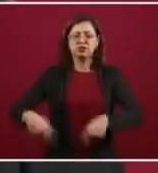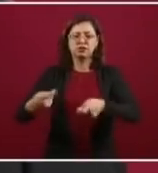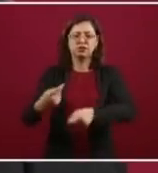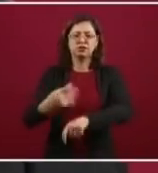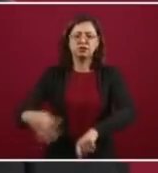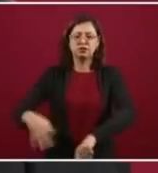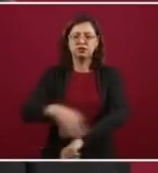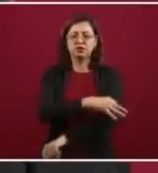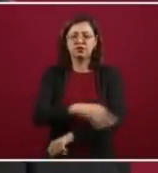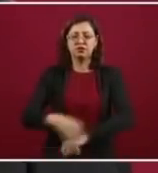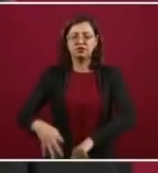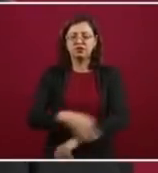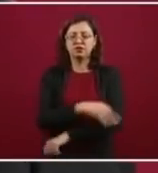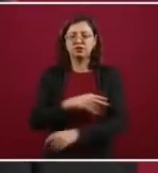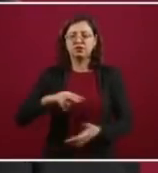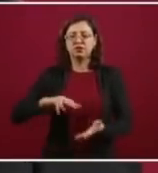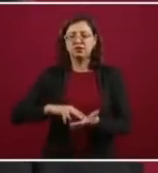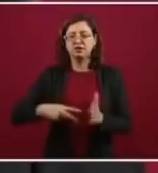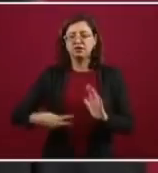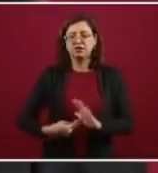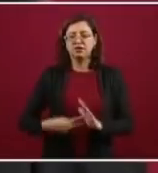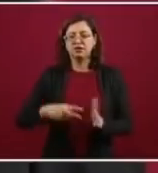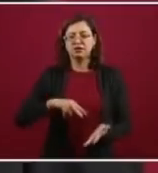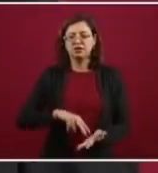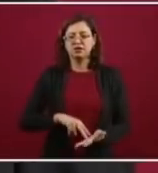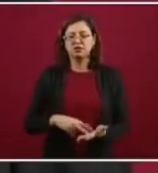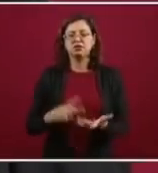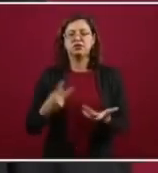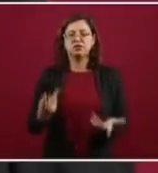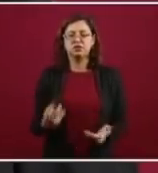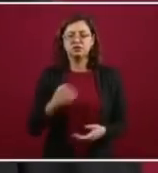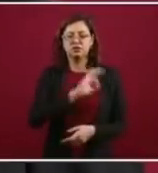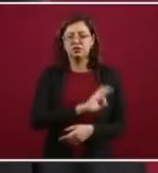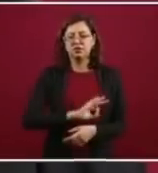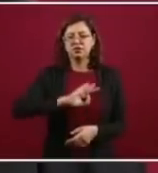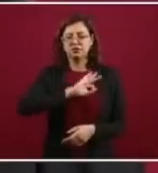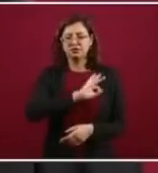de ingeniería. Lo felicité